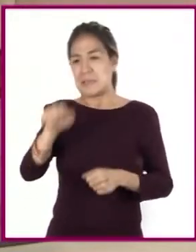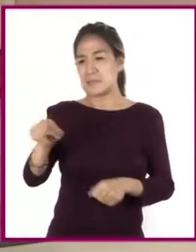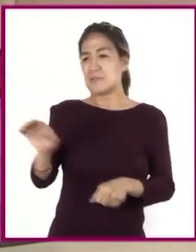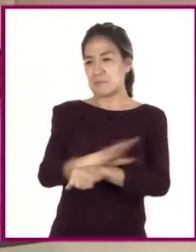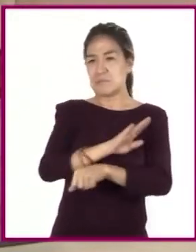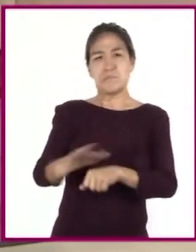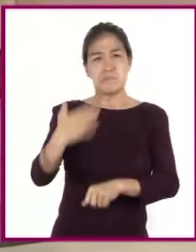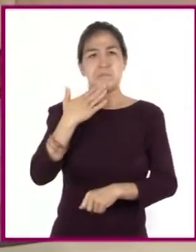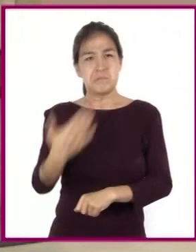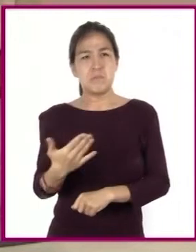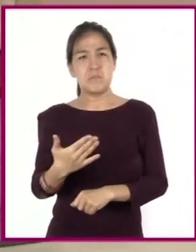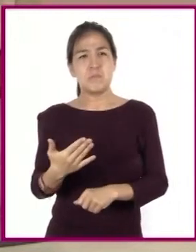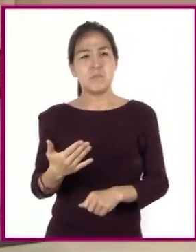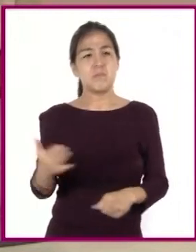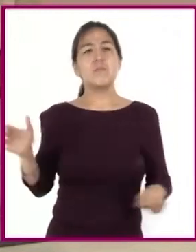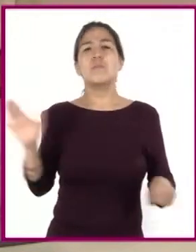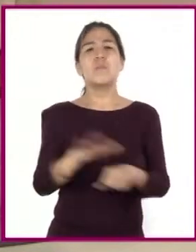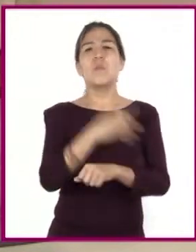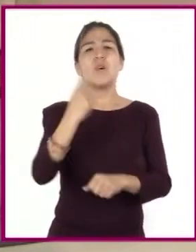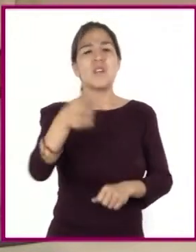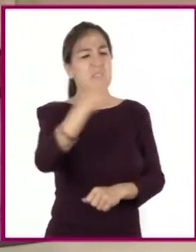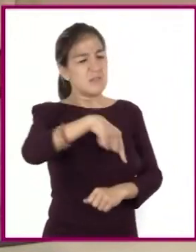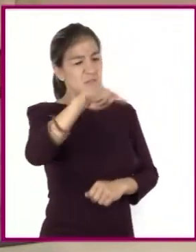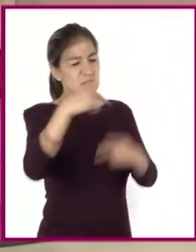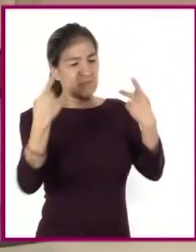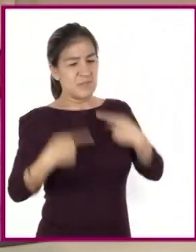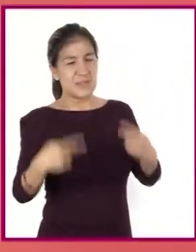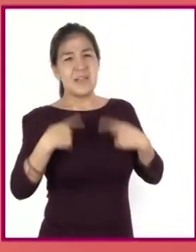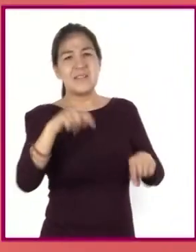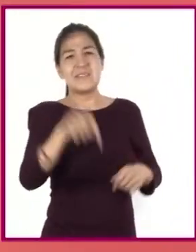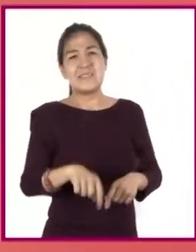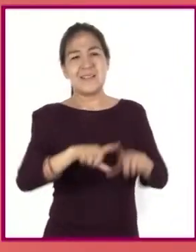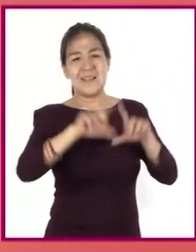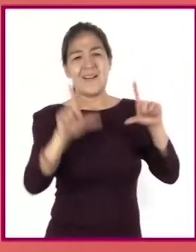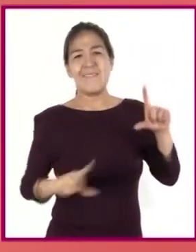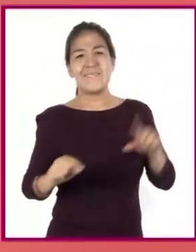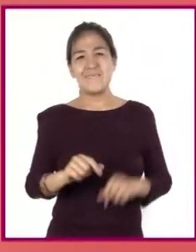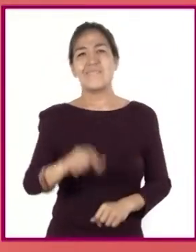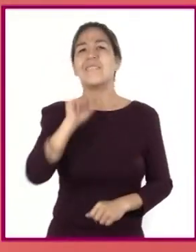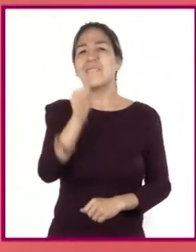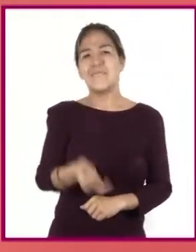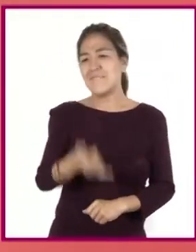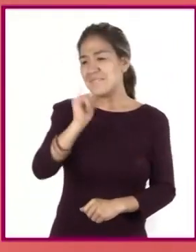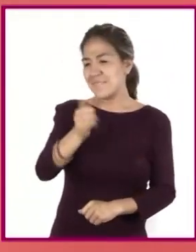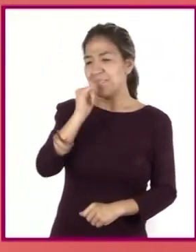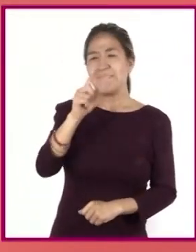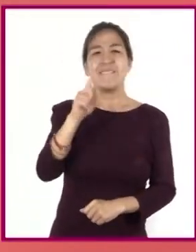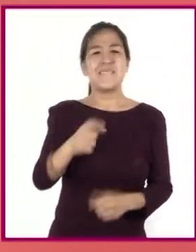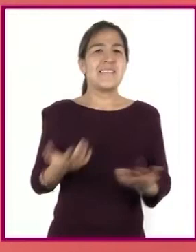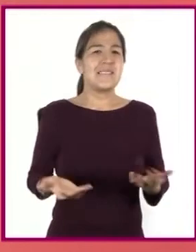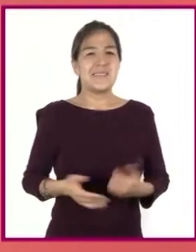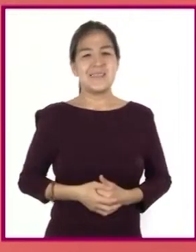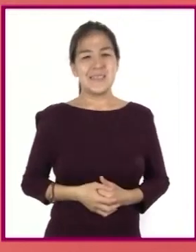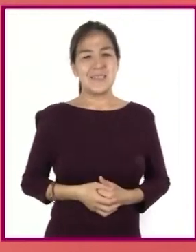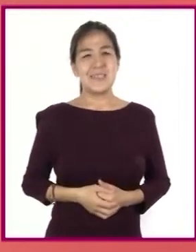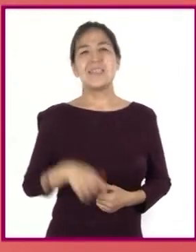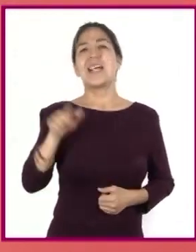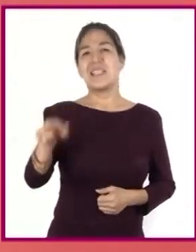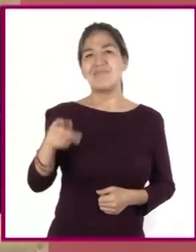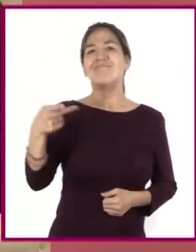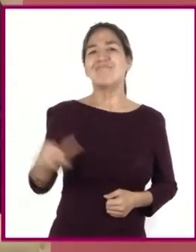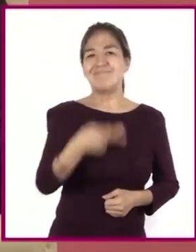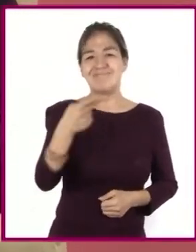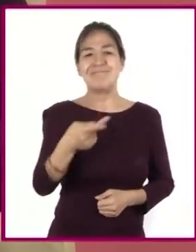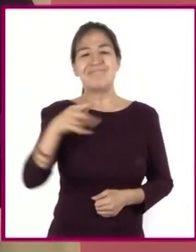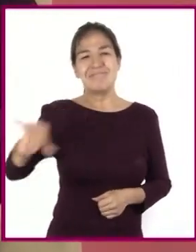beneficios, ¿por qué la mayoría de la población en nuestro país no la consume con suficiencia? Esa es una pregunta muy interesante.